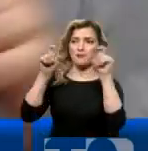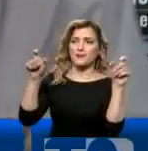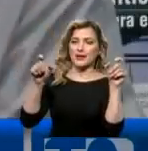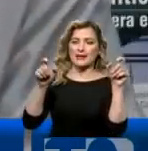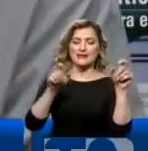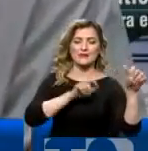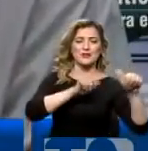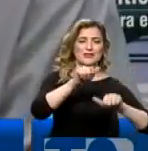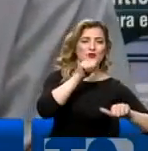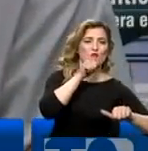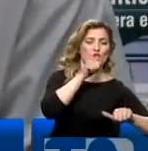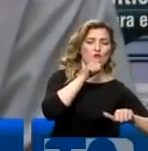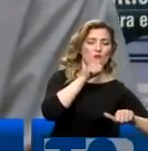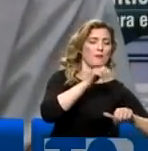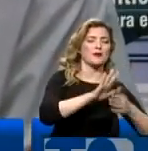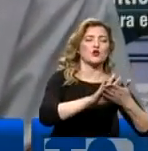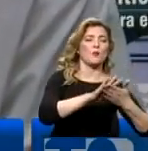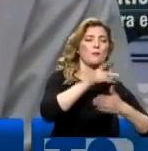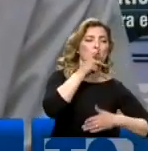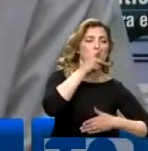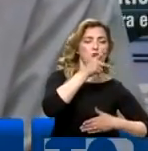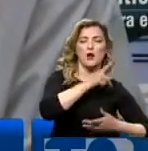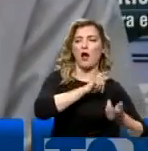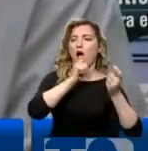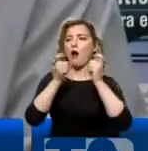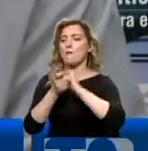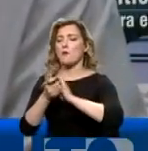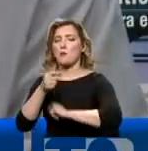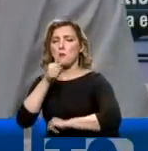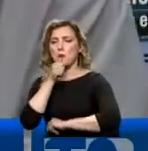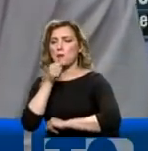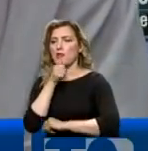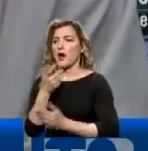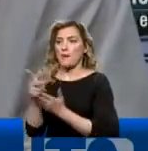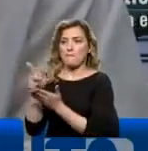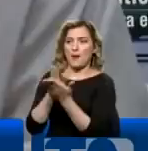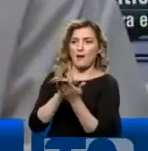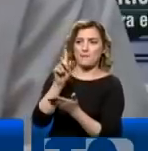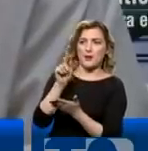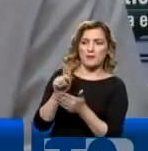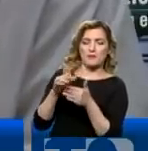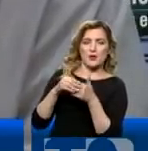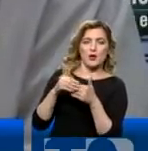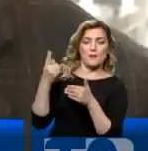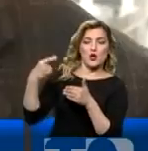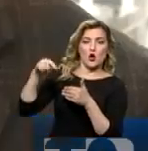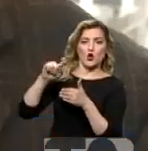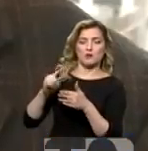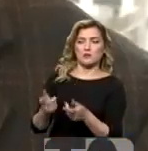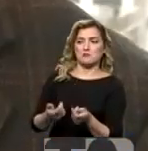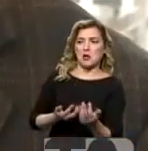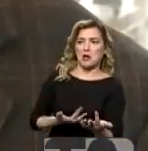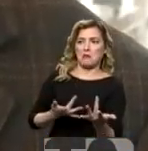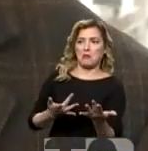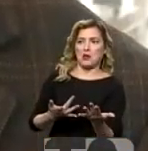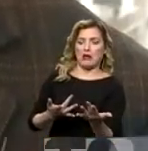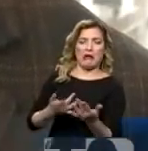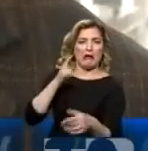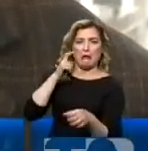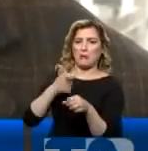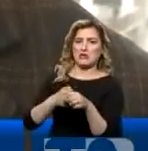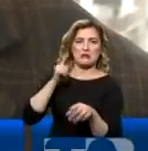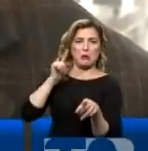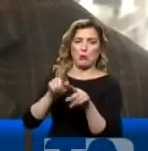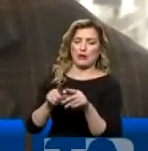por ventas o algún tipo de entrega al sector privado de áreas productivas del gobierno. Haber puesto concesión